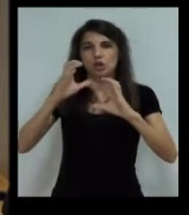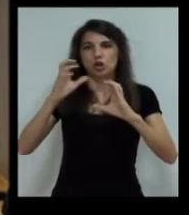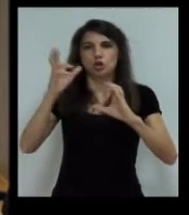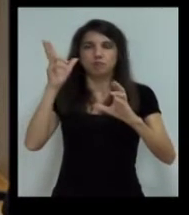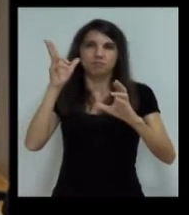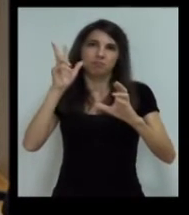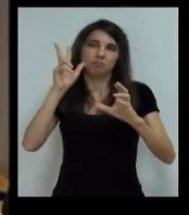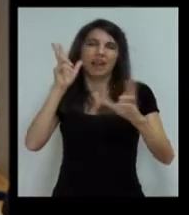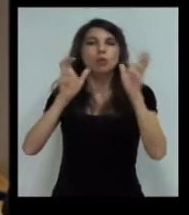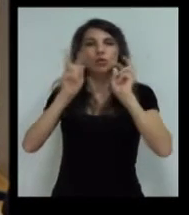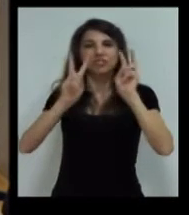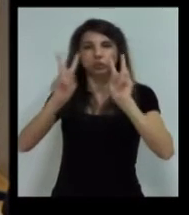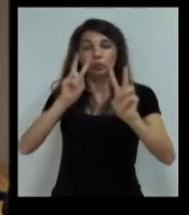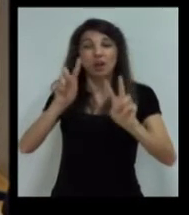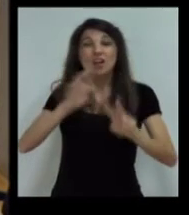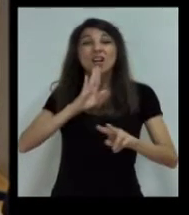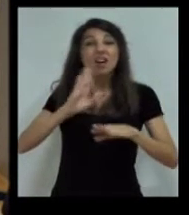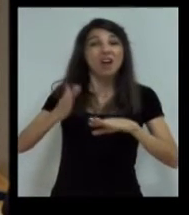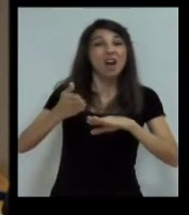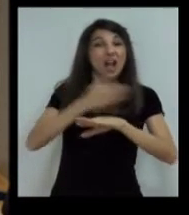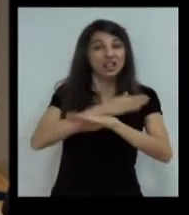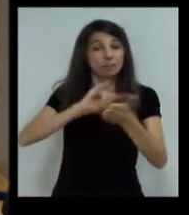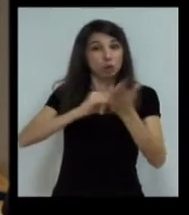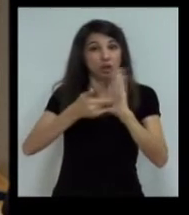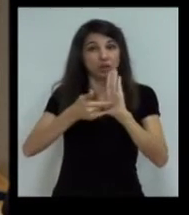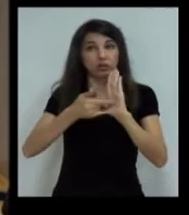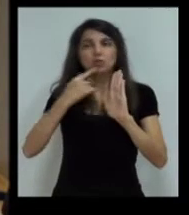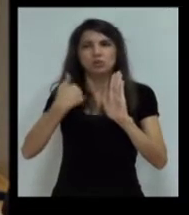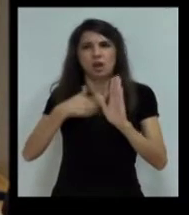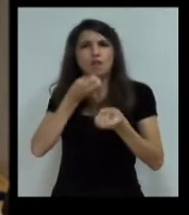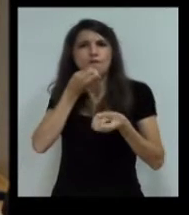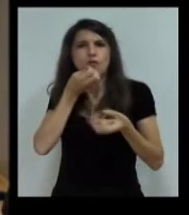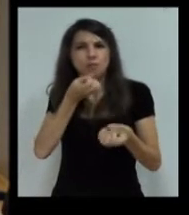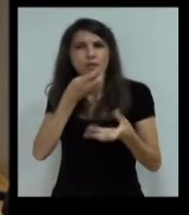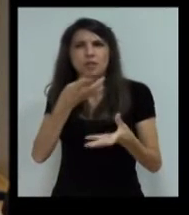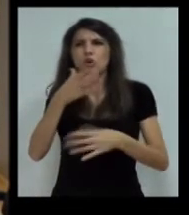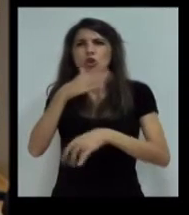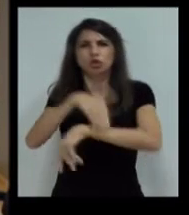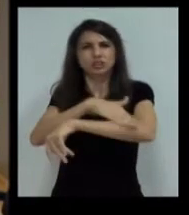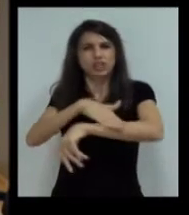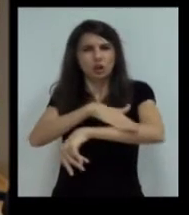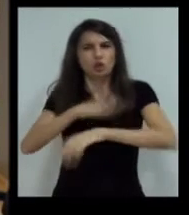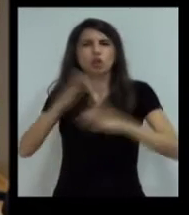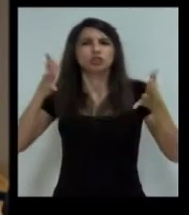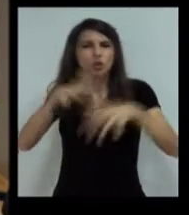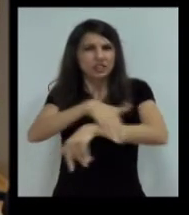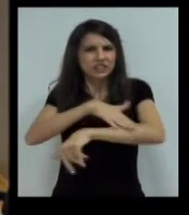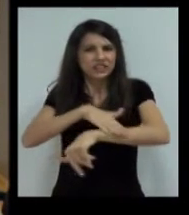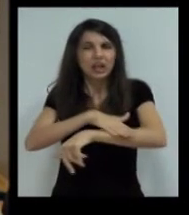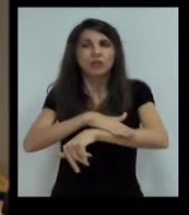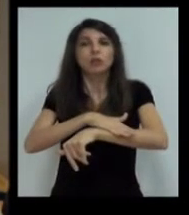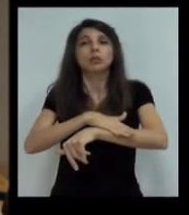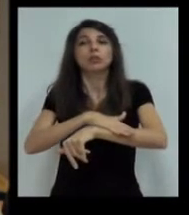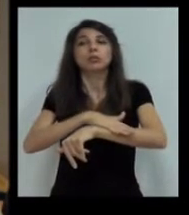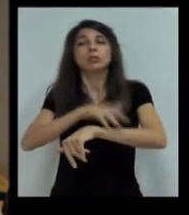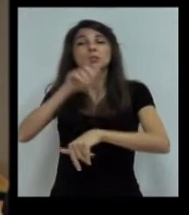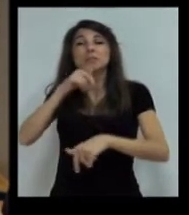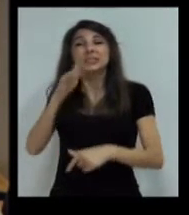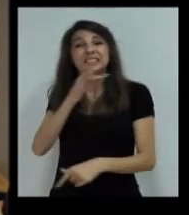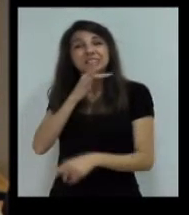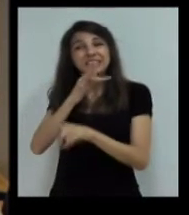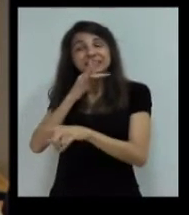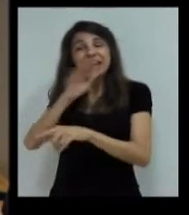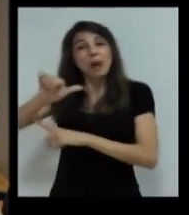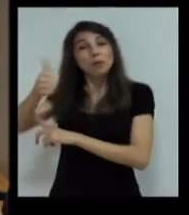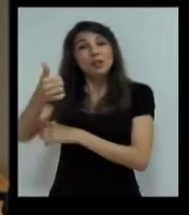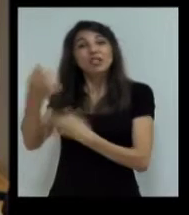aquel anteproyecto, que llegó a ser informado por la CMT, por el Consejo de Estado, quedó pendiente de aprobación por el Consejo de Ministros para ser